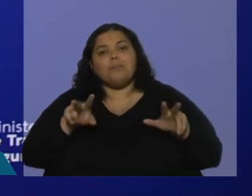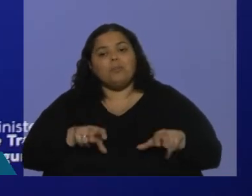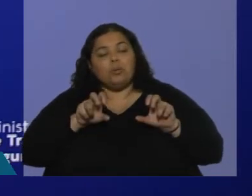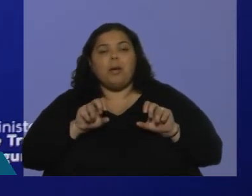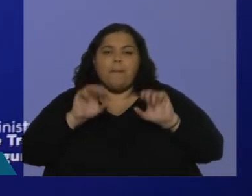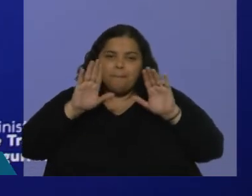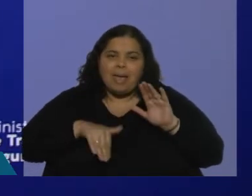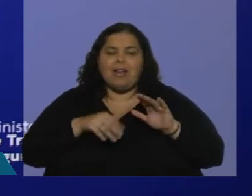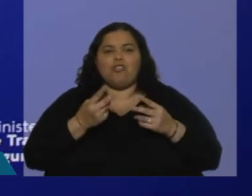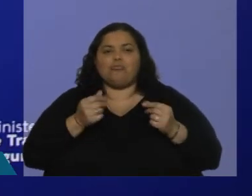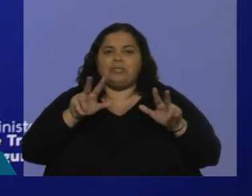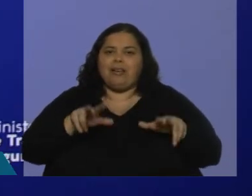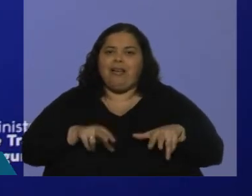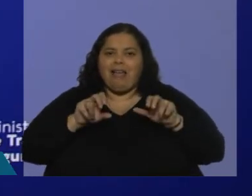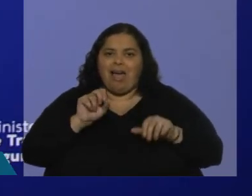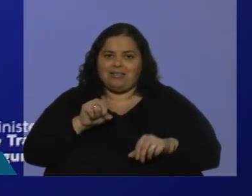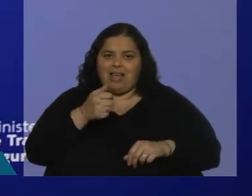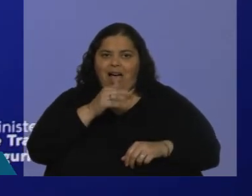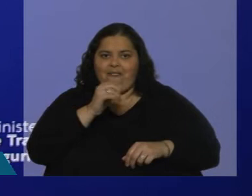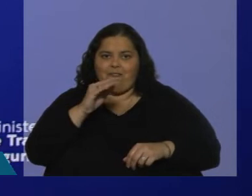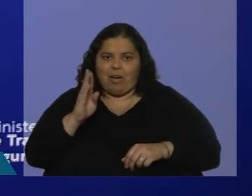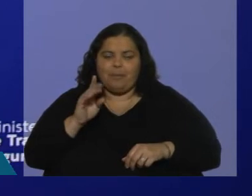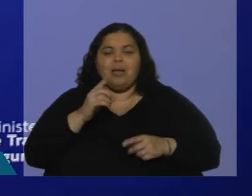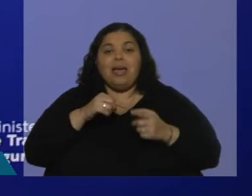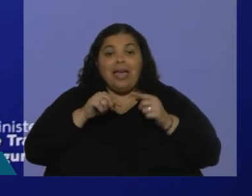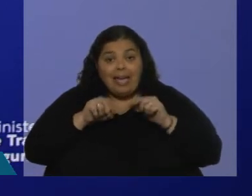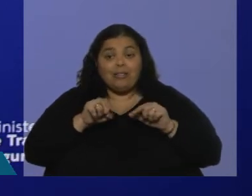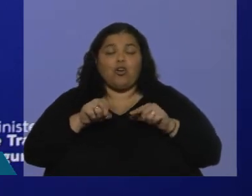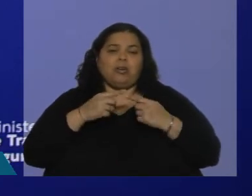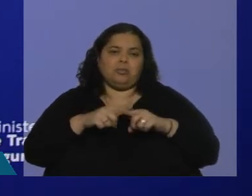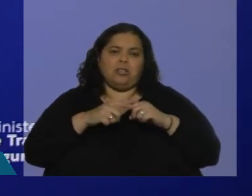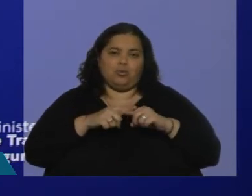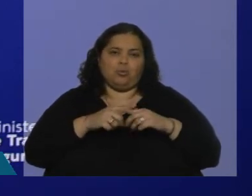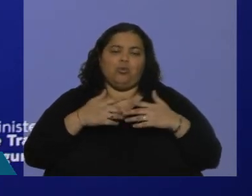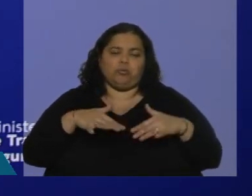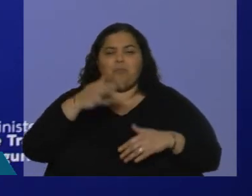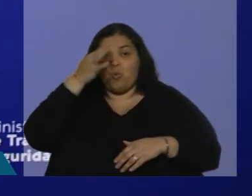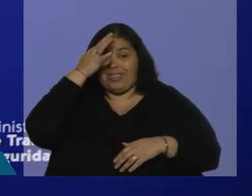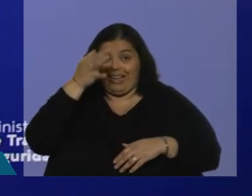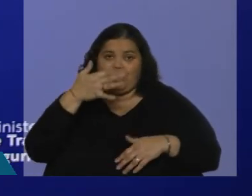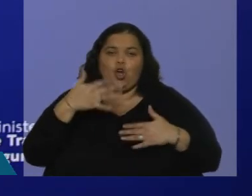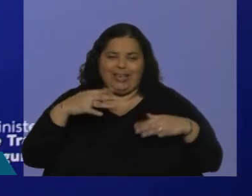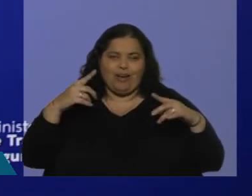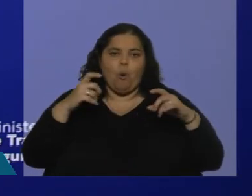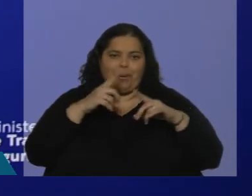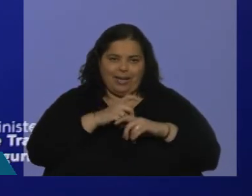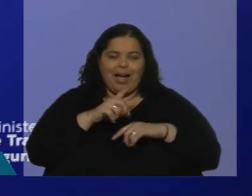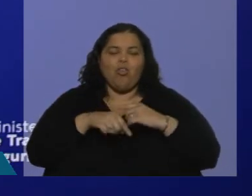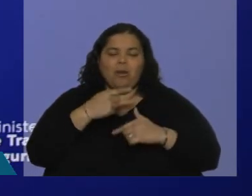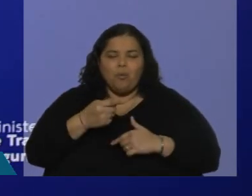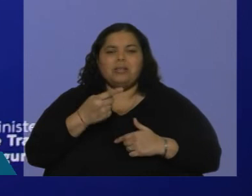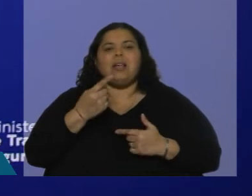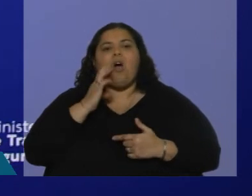reduzcan todo esto en materia de gran discusión es muy técnico muy complicado así que vamos a tener oportunidades